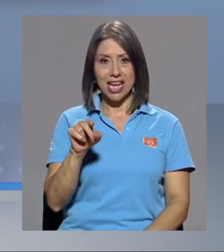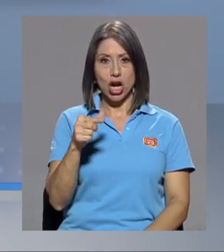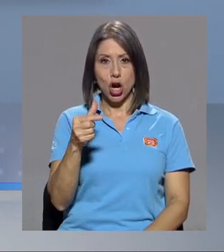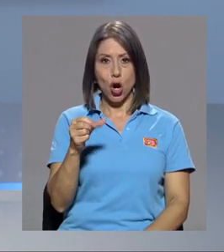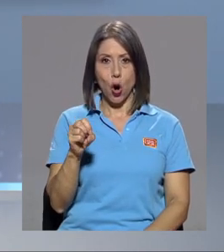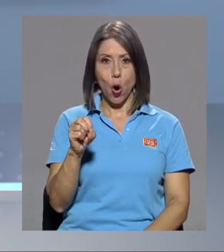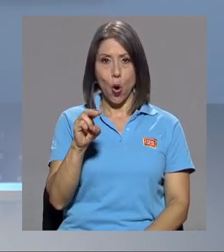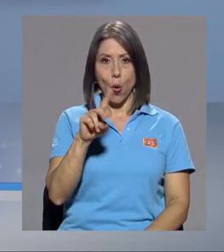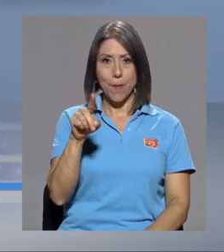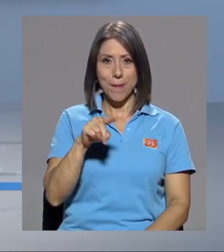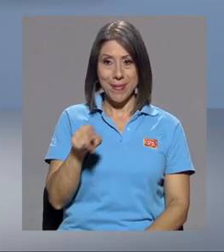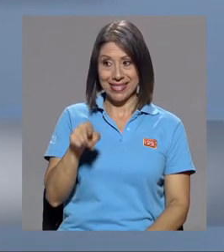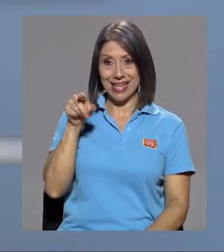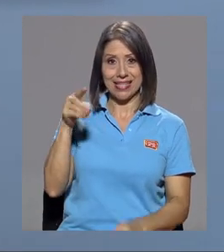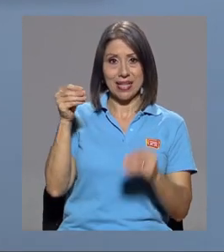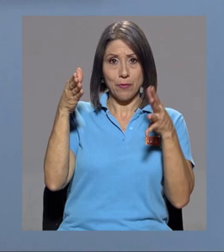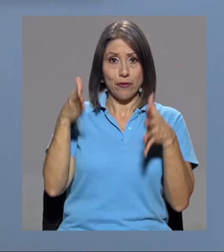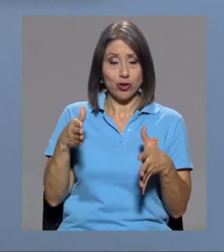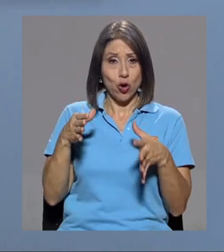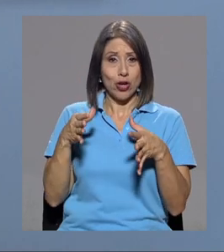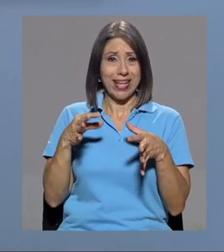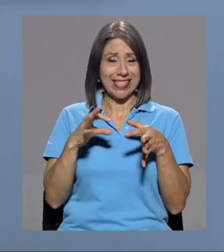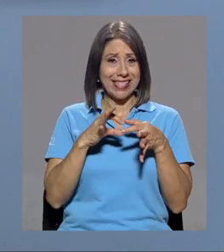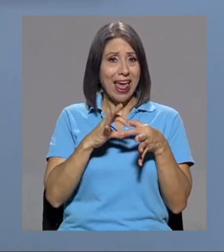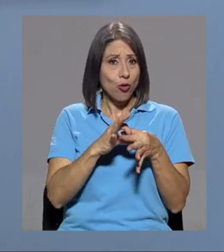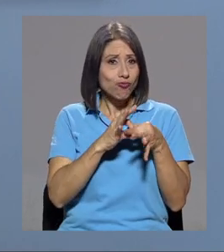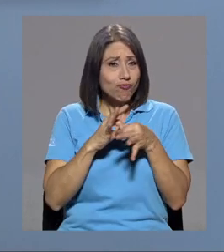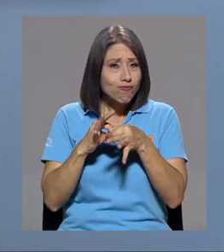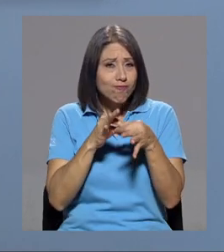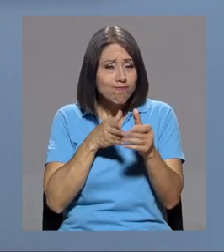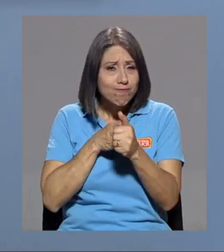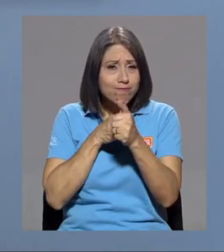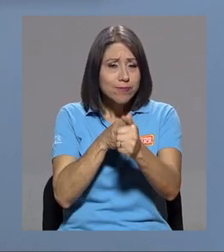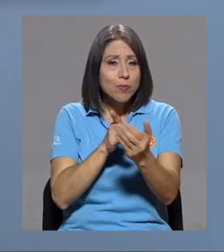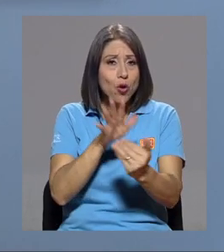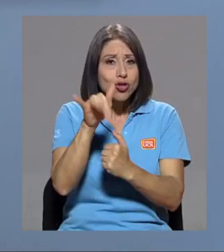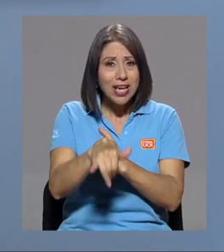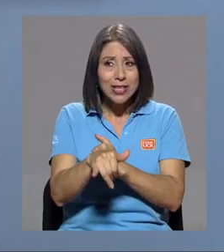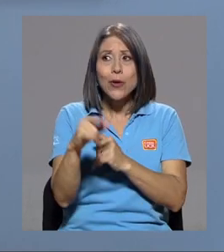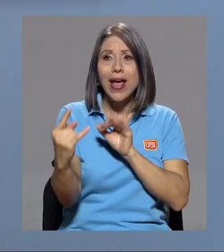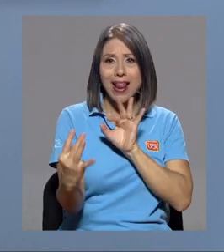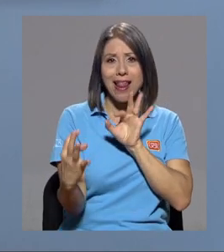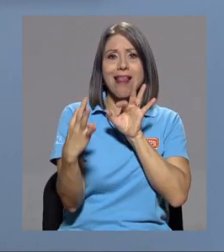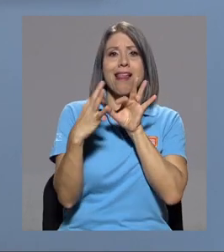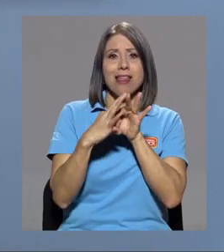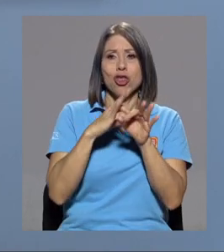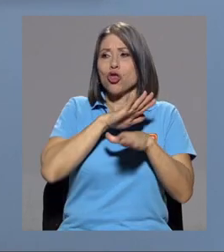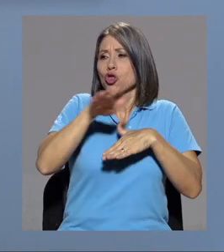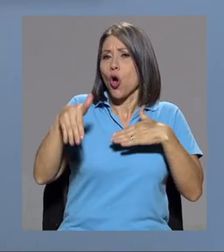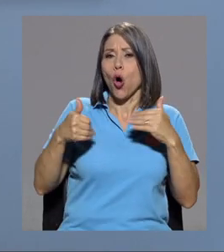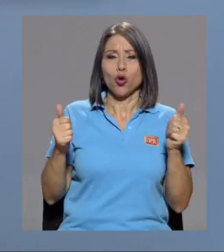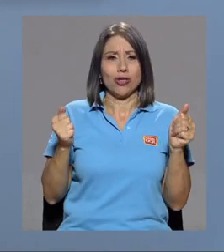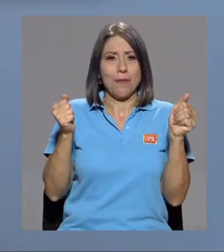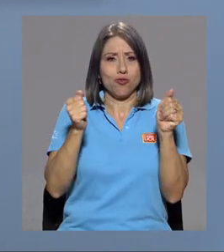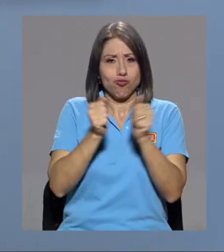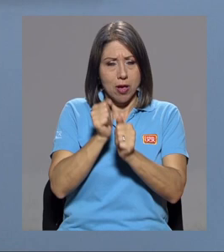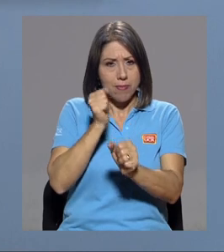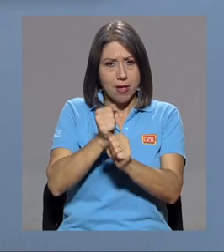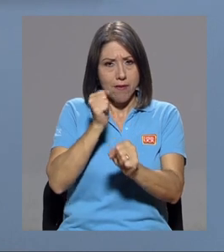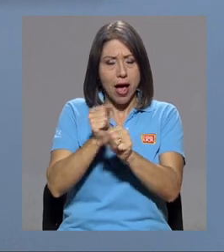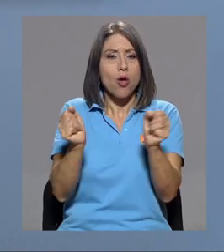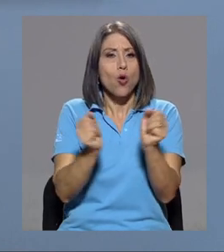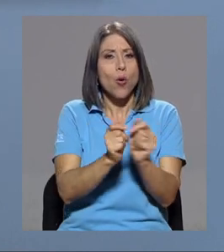el proyecto, nos vinculó y desde ahí hemos trabajado todos en función de varias de las aplicaciones que